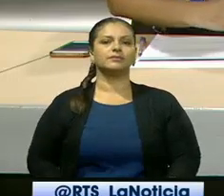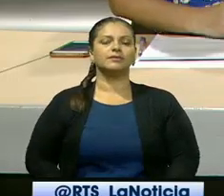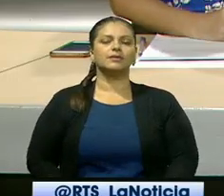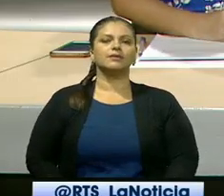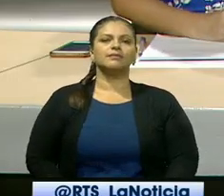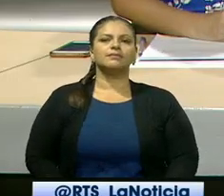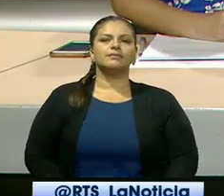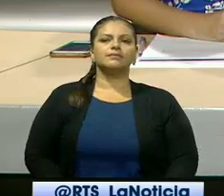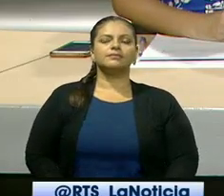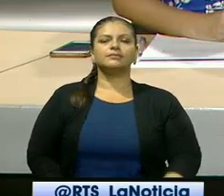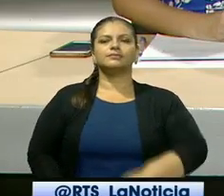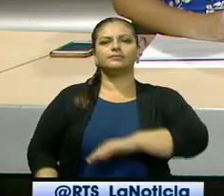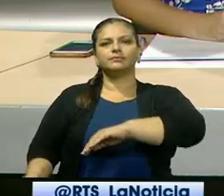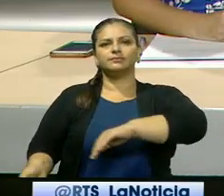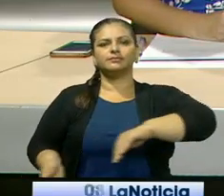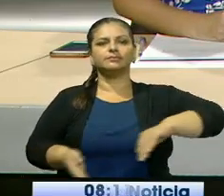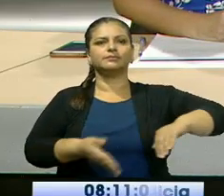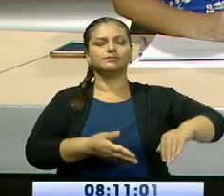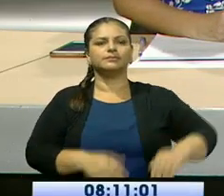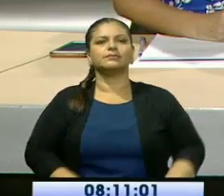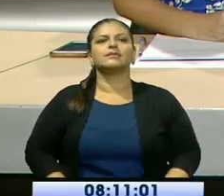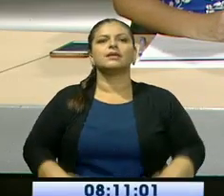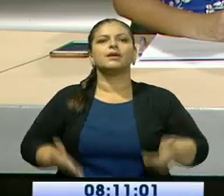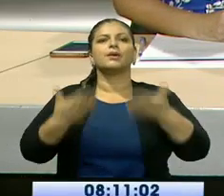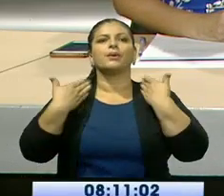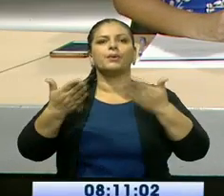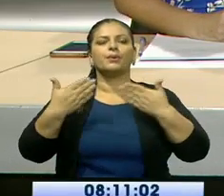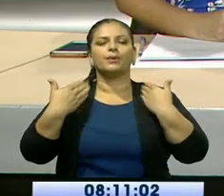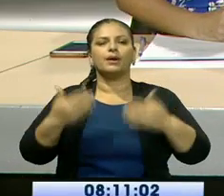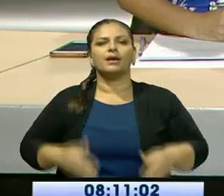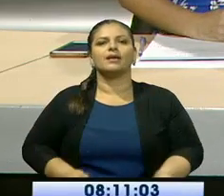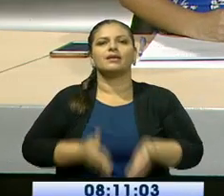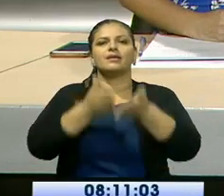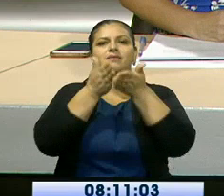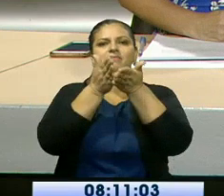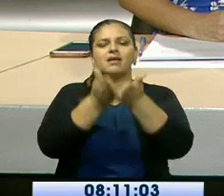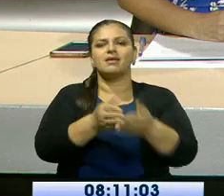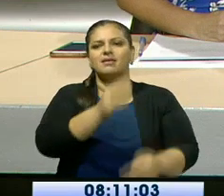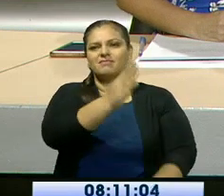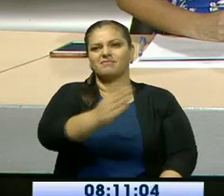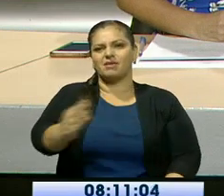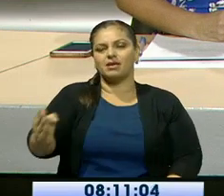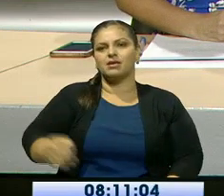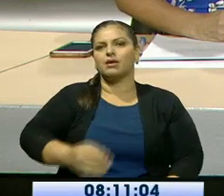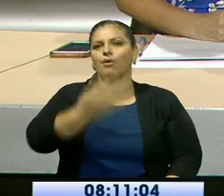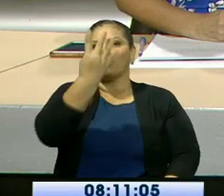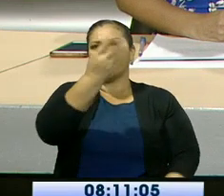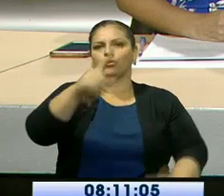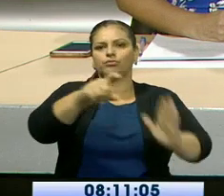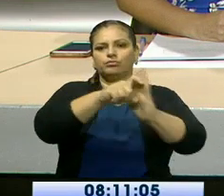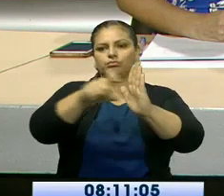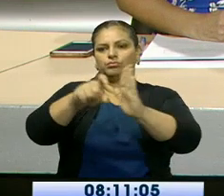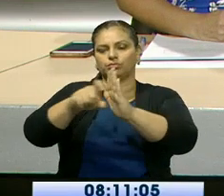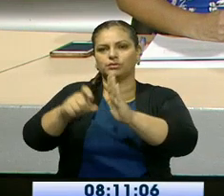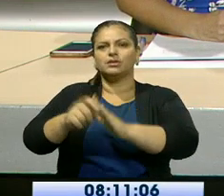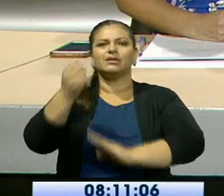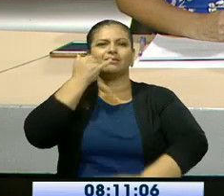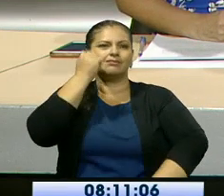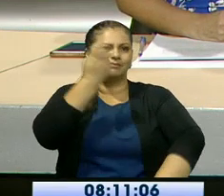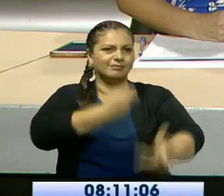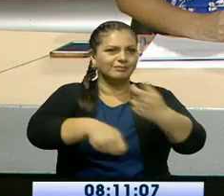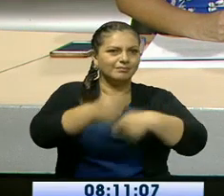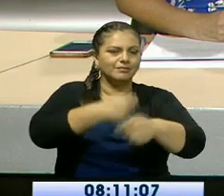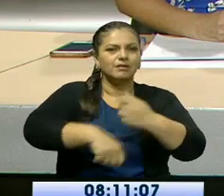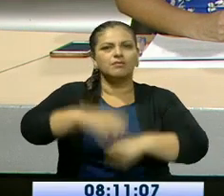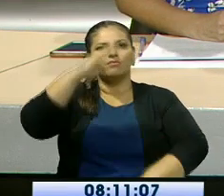La Policía Nacional allanó 4 locales comerciales ubicados en la Bahía de Guayaquil y decomisó varios teléfonos celulares